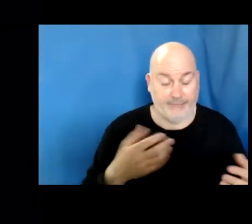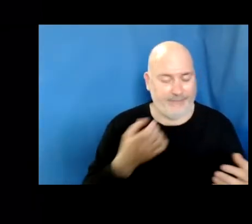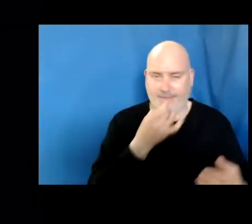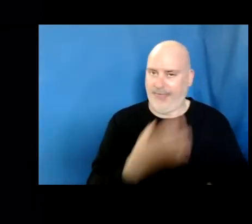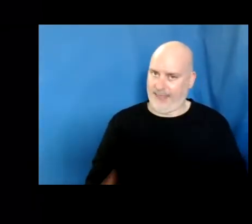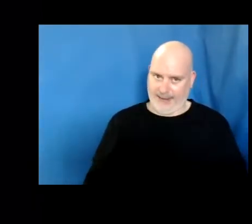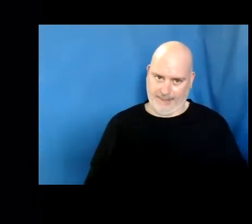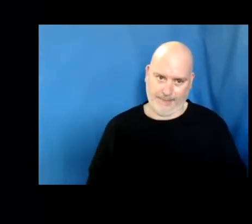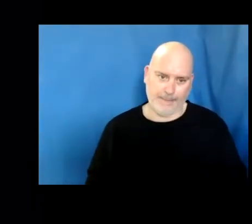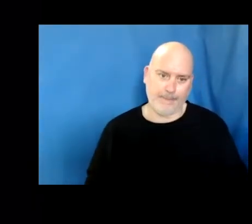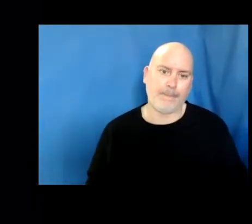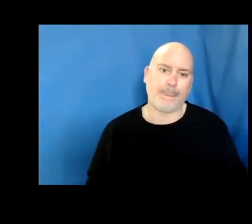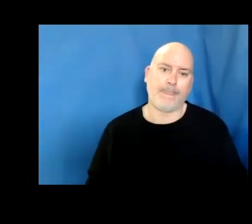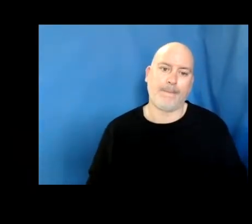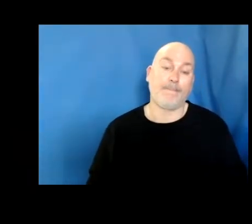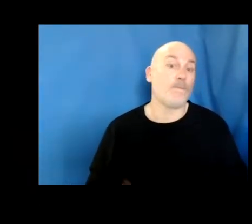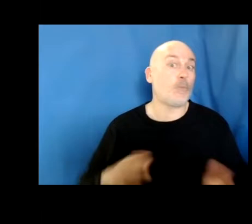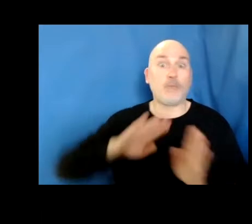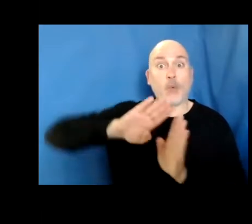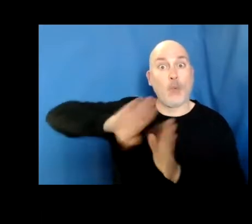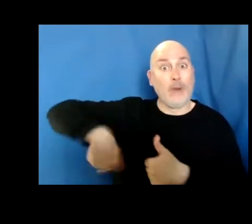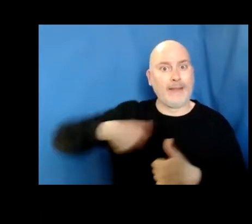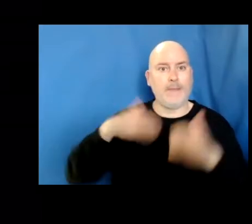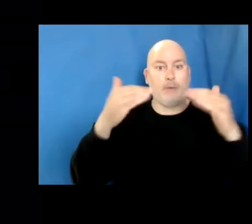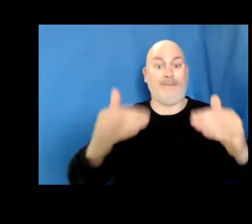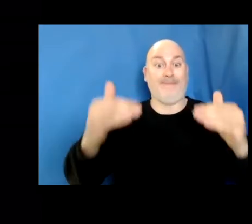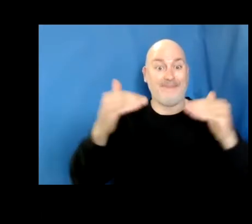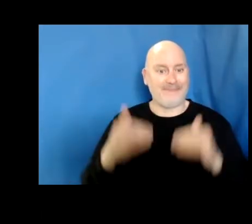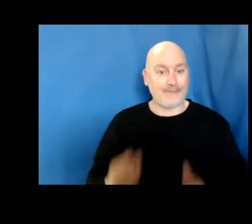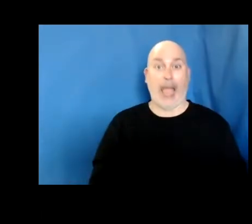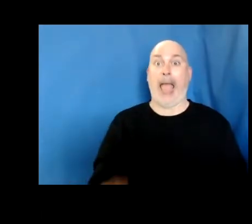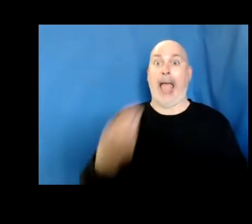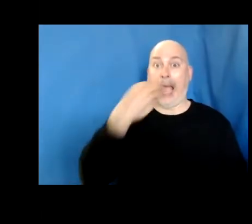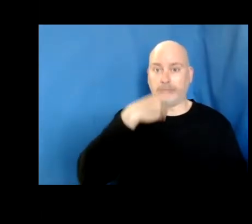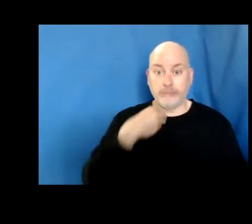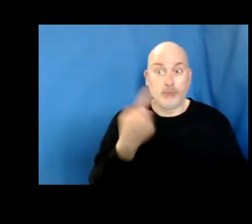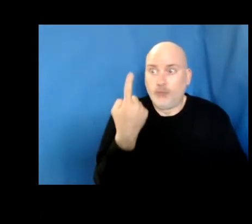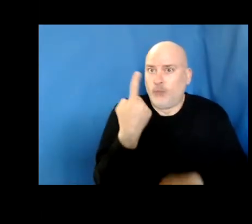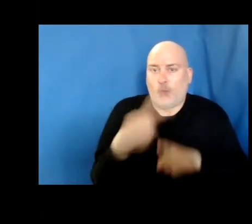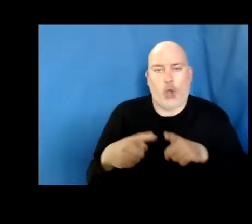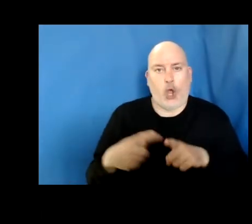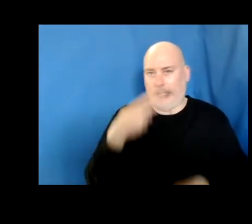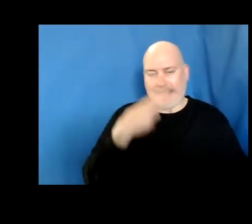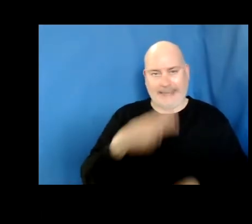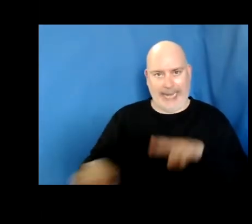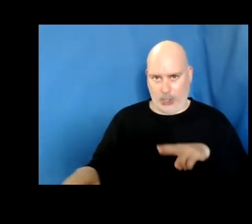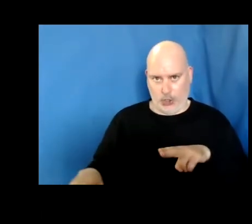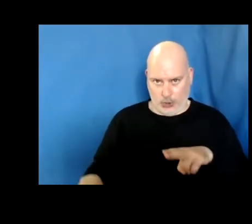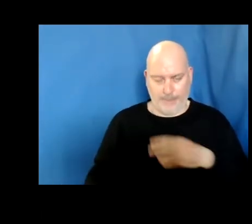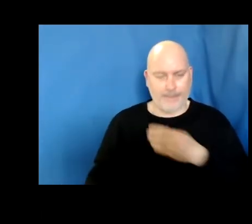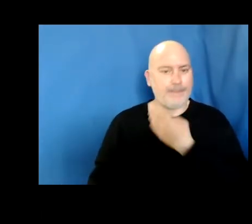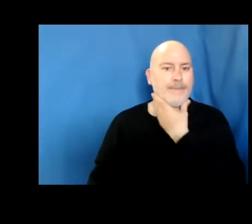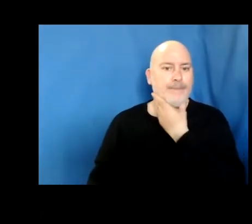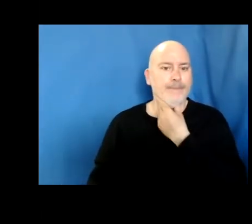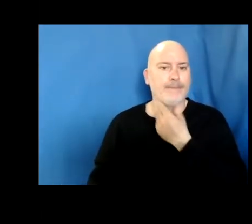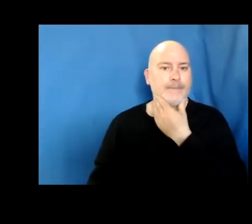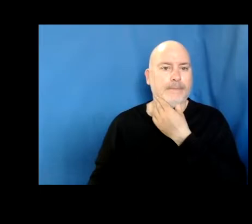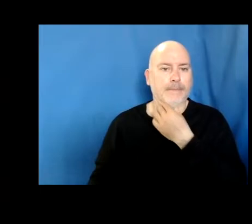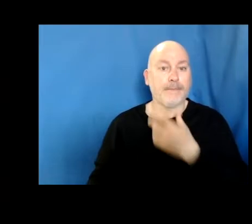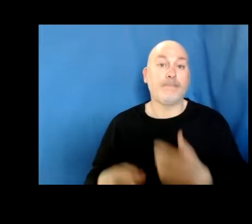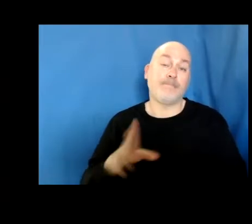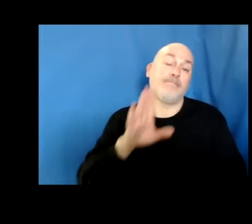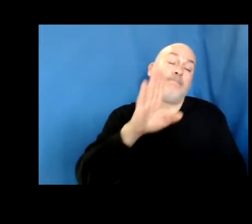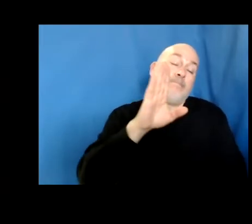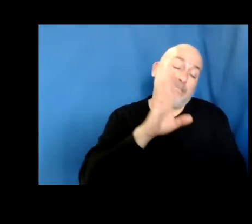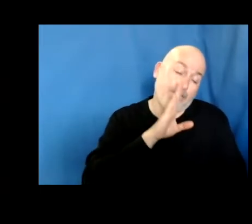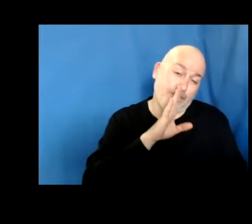Y ya por último, queríamos hablar sobre la ingesta de cuerpo extraño, que, volviendo a las características de que